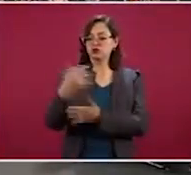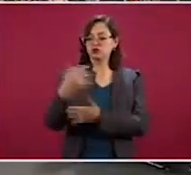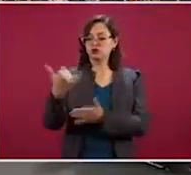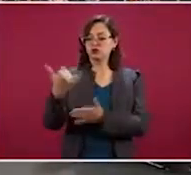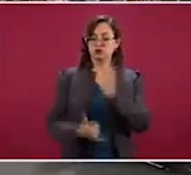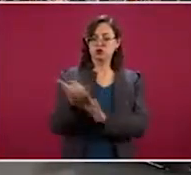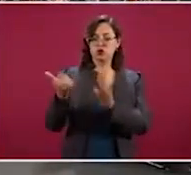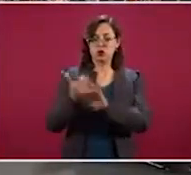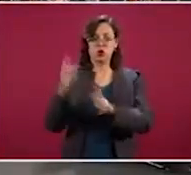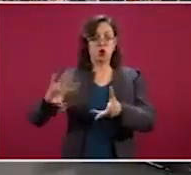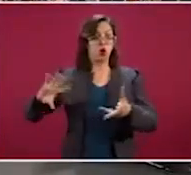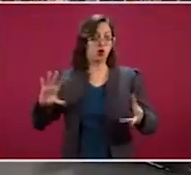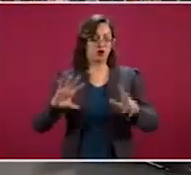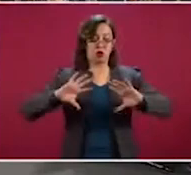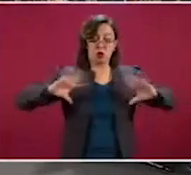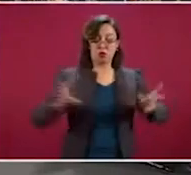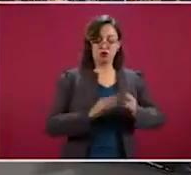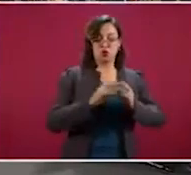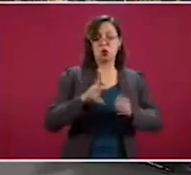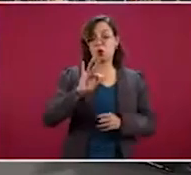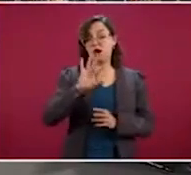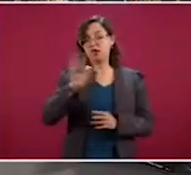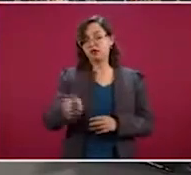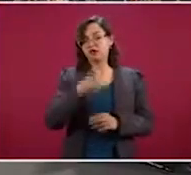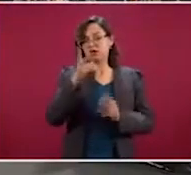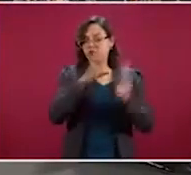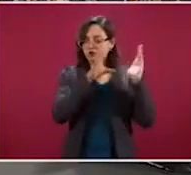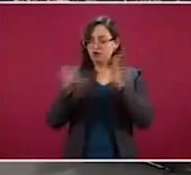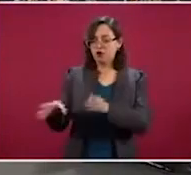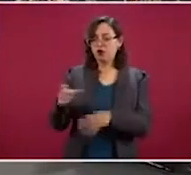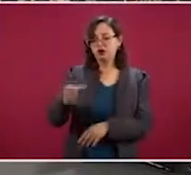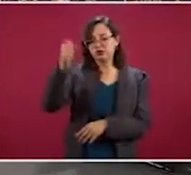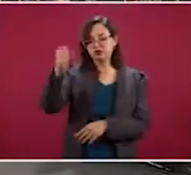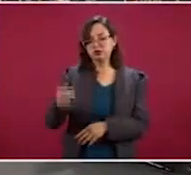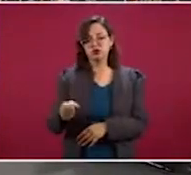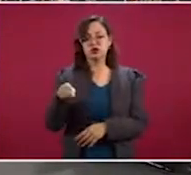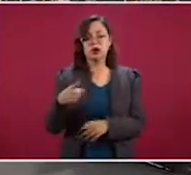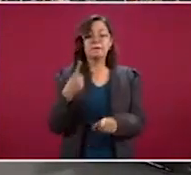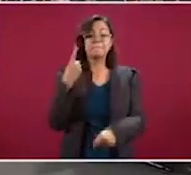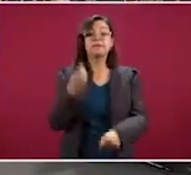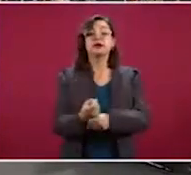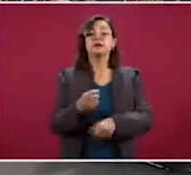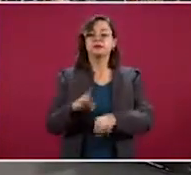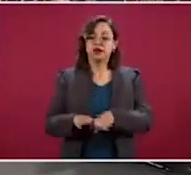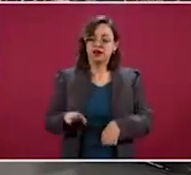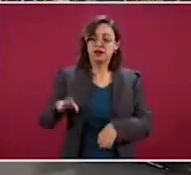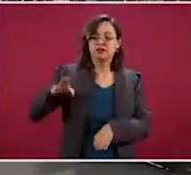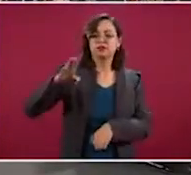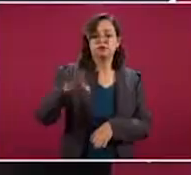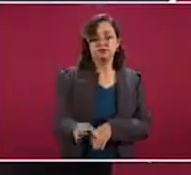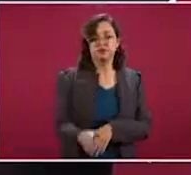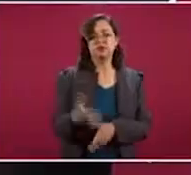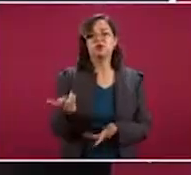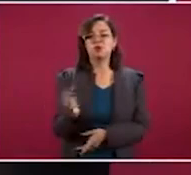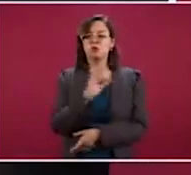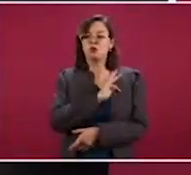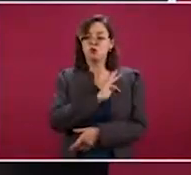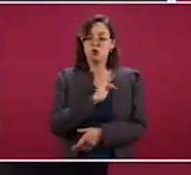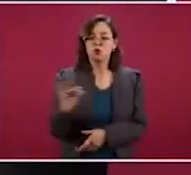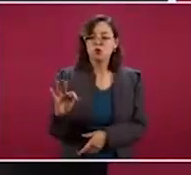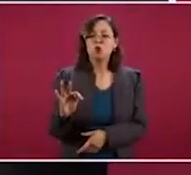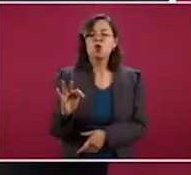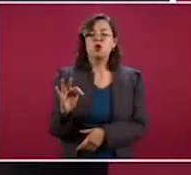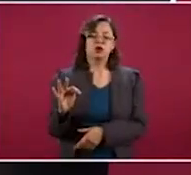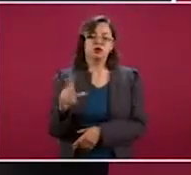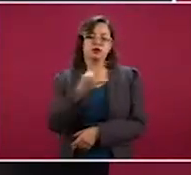este total que les estamos poniendo, insisto, de este primer paquete del programa donde puede participar